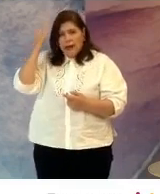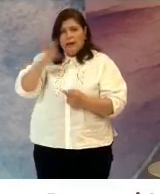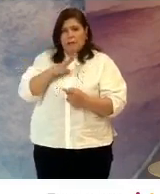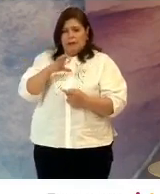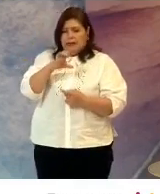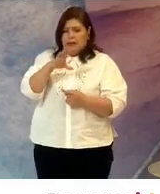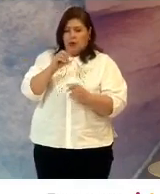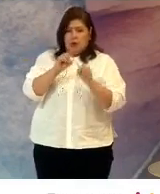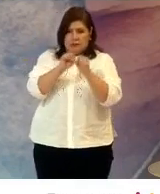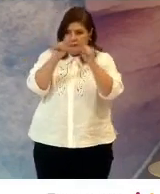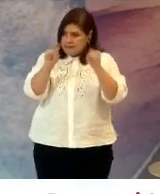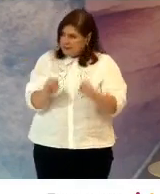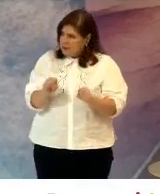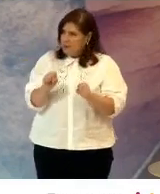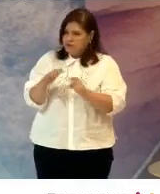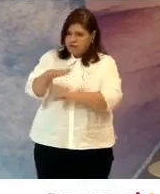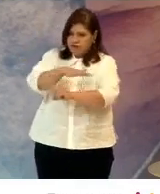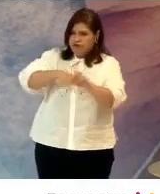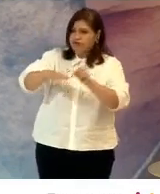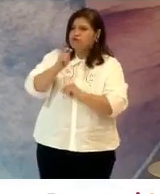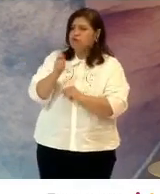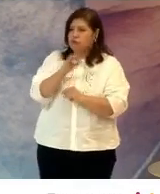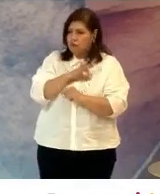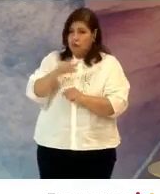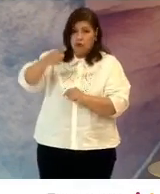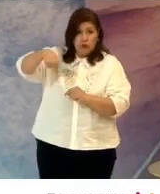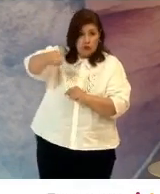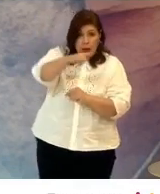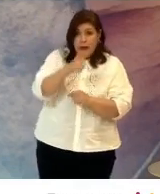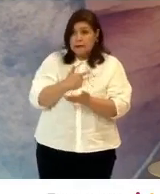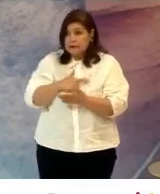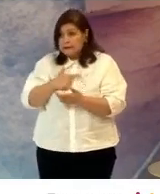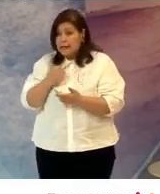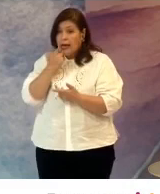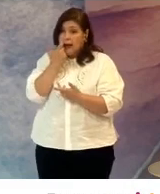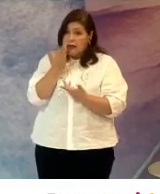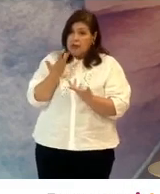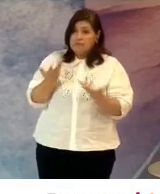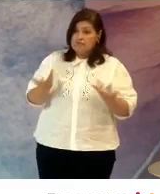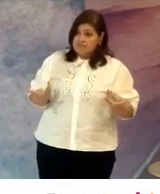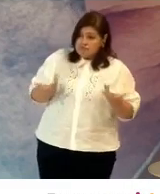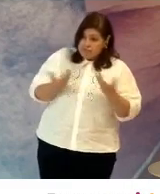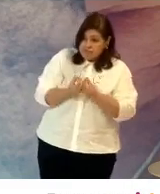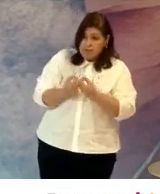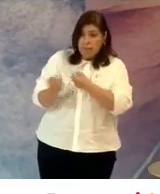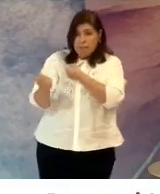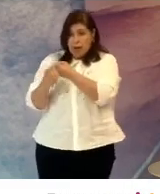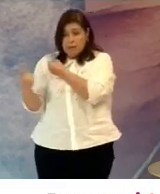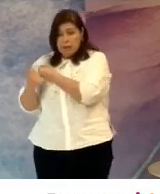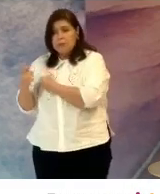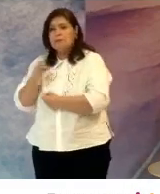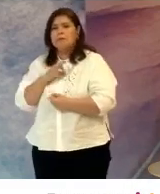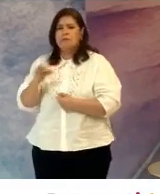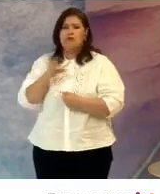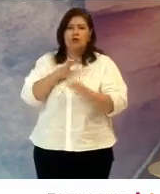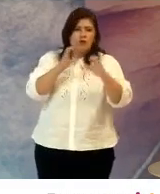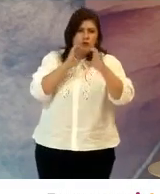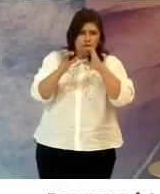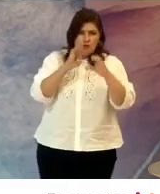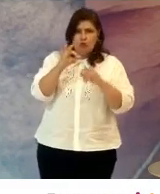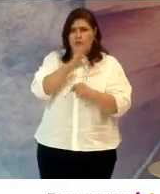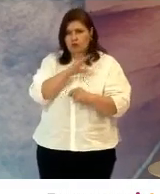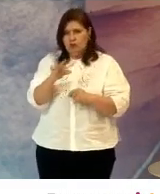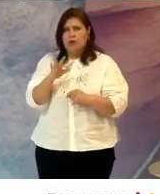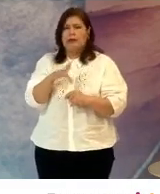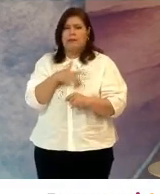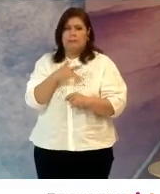Nos encantaría que todos ustedes que quieran ser parte puedan estar al pendiente de las comunicaciones a través de las redes del